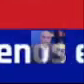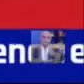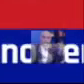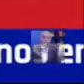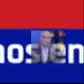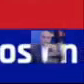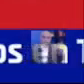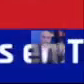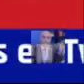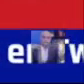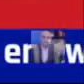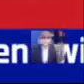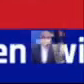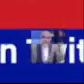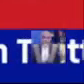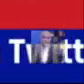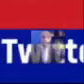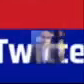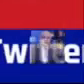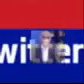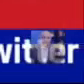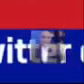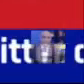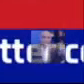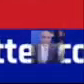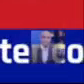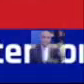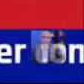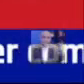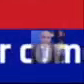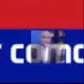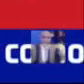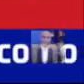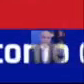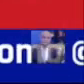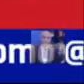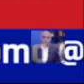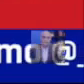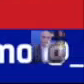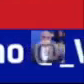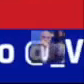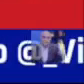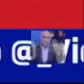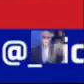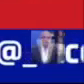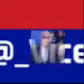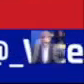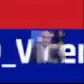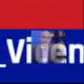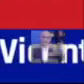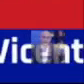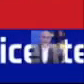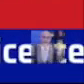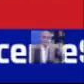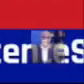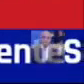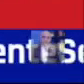una derechización editorial de la revista que fundó don Julio Scherer? ¿Le quieres entrar con tu opinión a